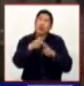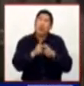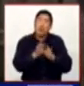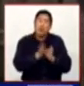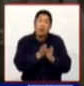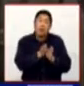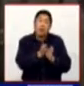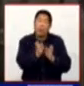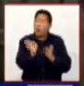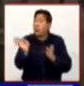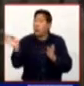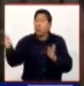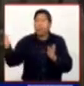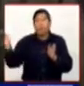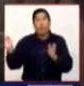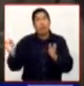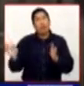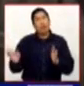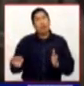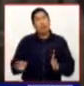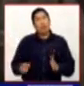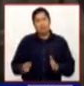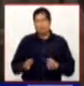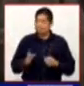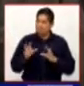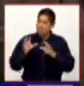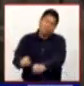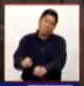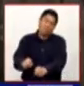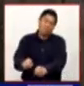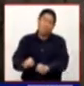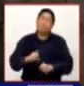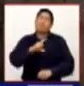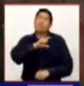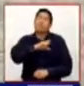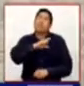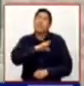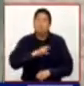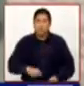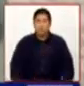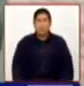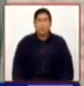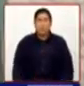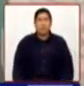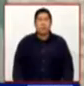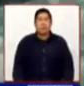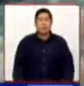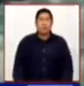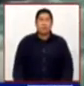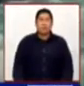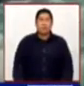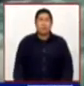aproximadamente 800 kilos y han sido debidamente aprehendidos por el Ministerio Público.